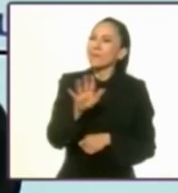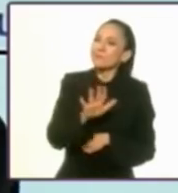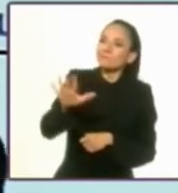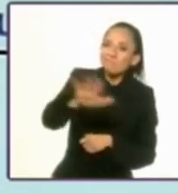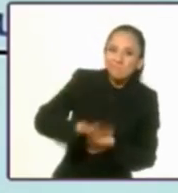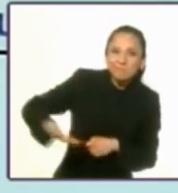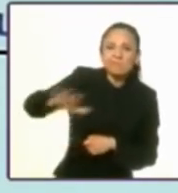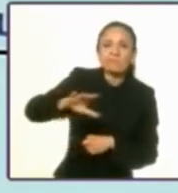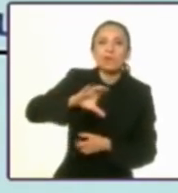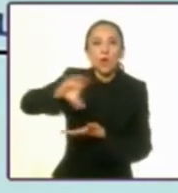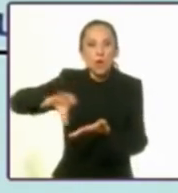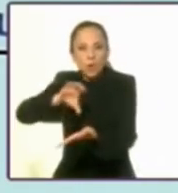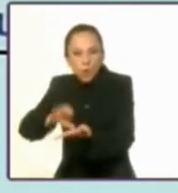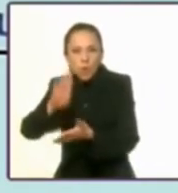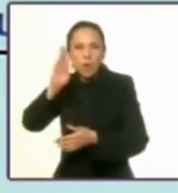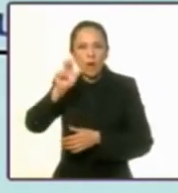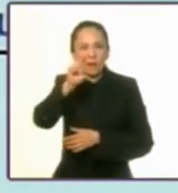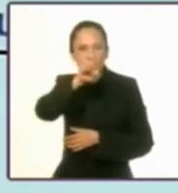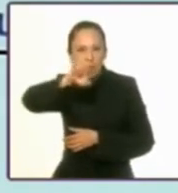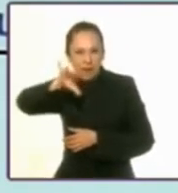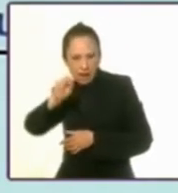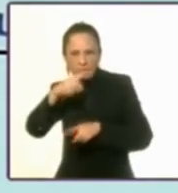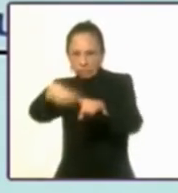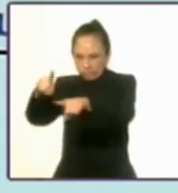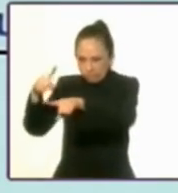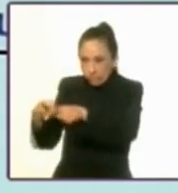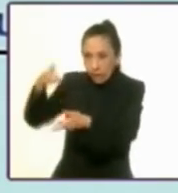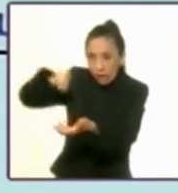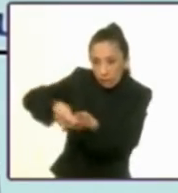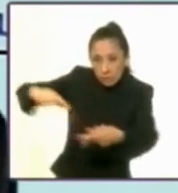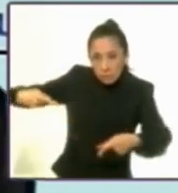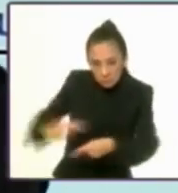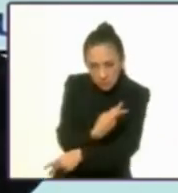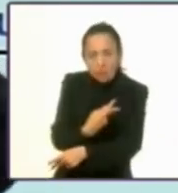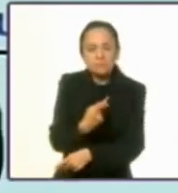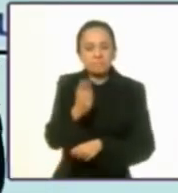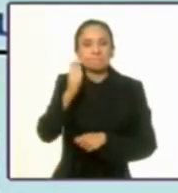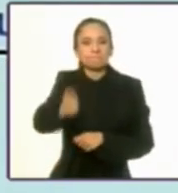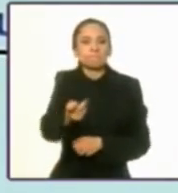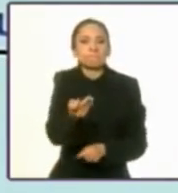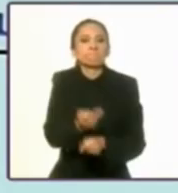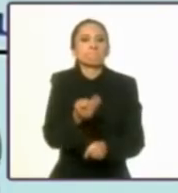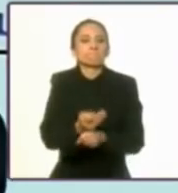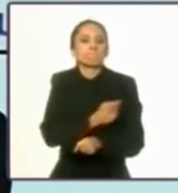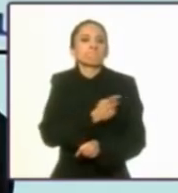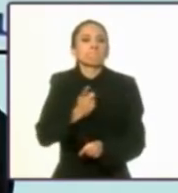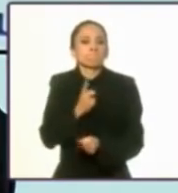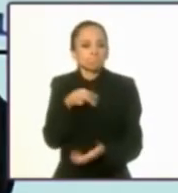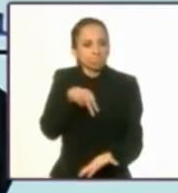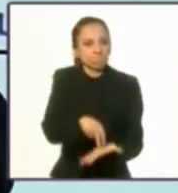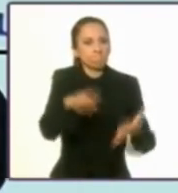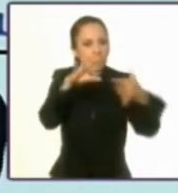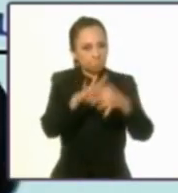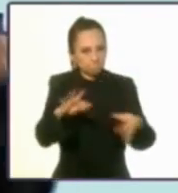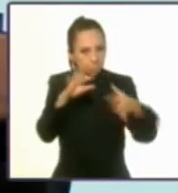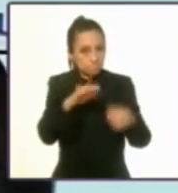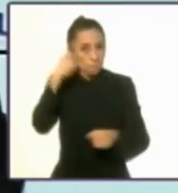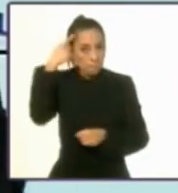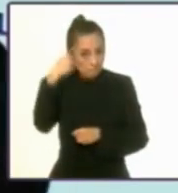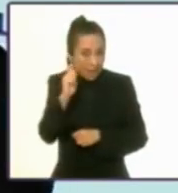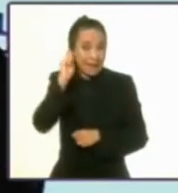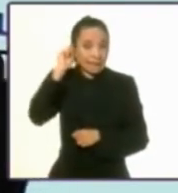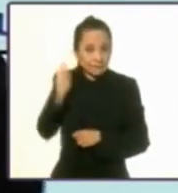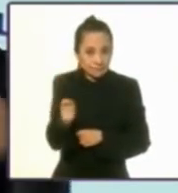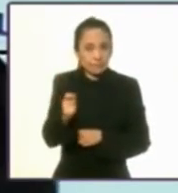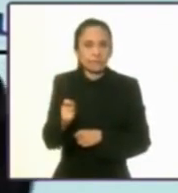las colonias creo que nosotros tenemos que mandar un mensaje precisamente para poder unificar en torno a lo que son